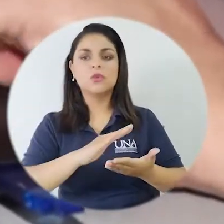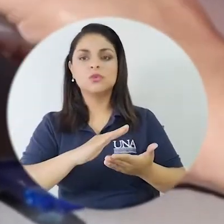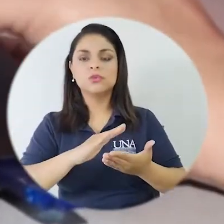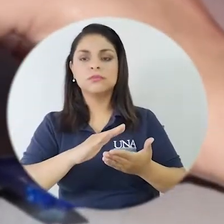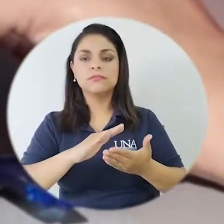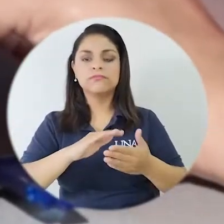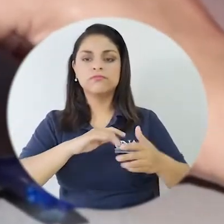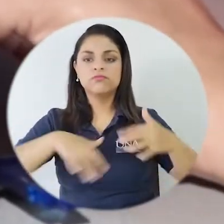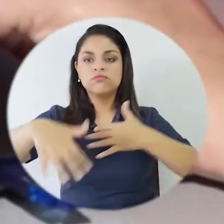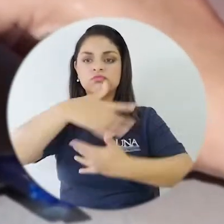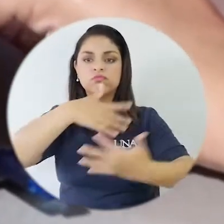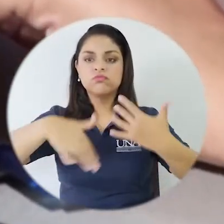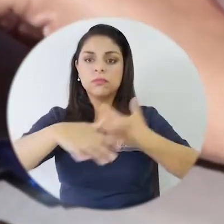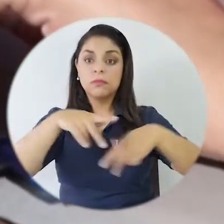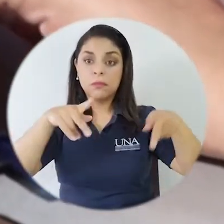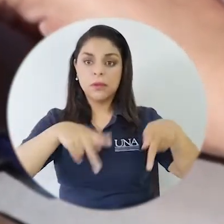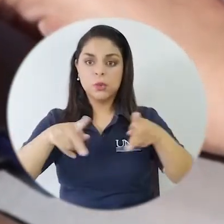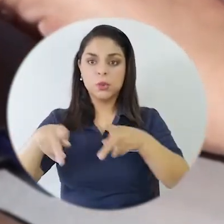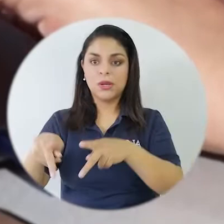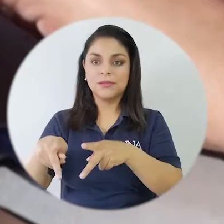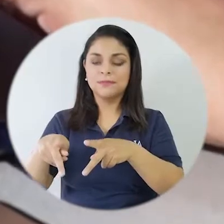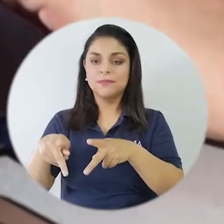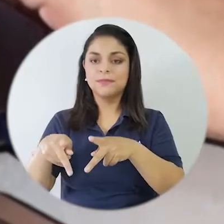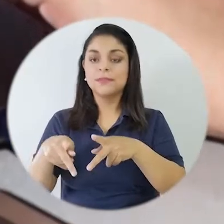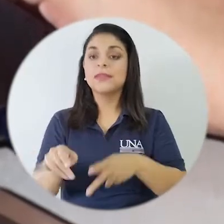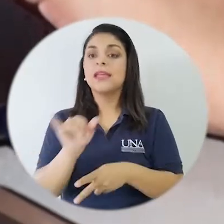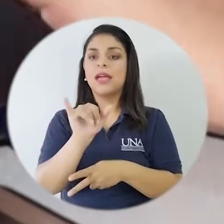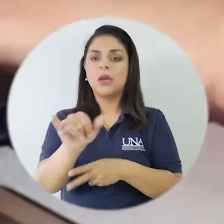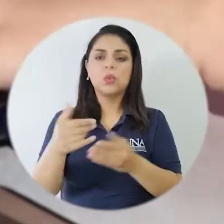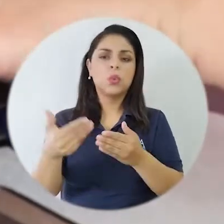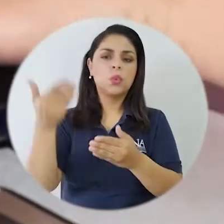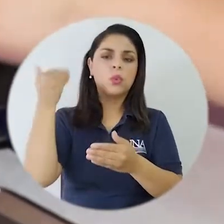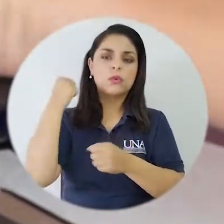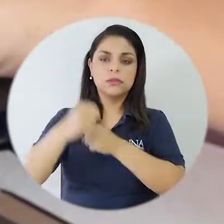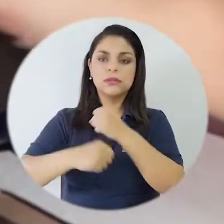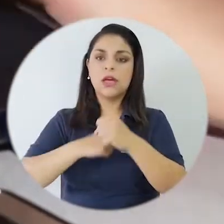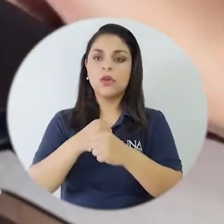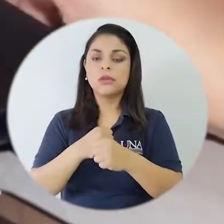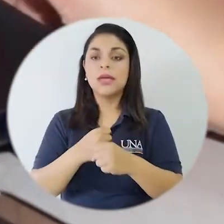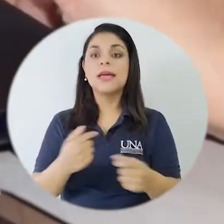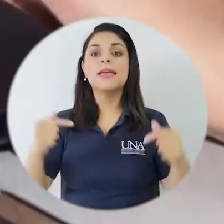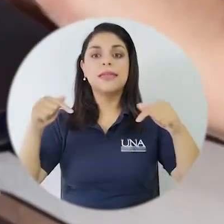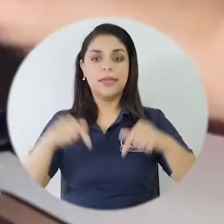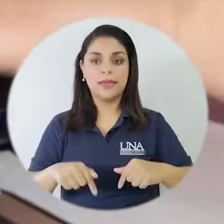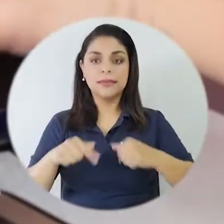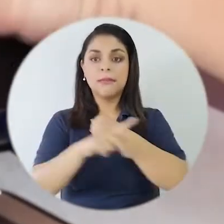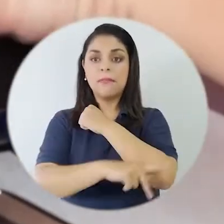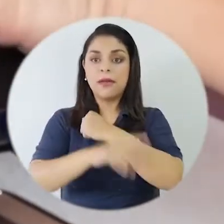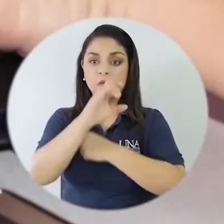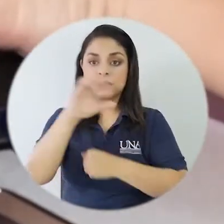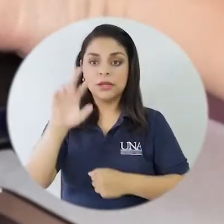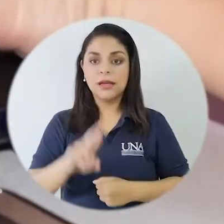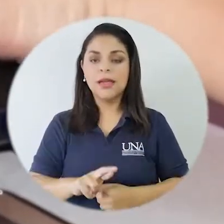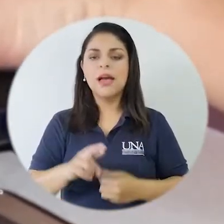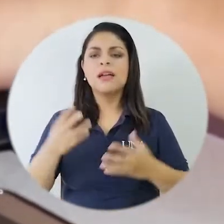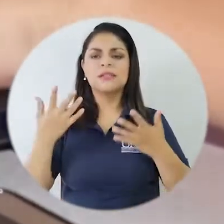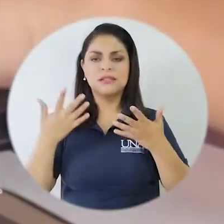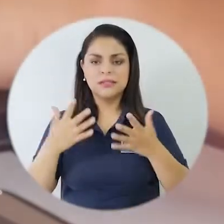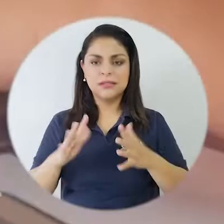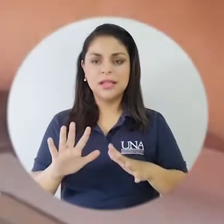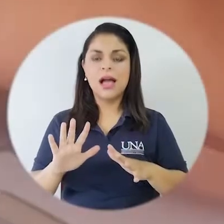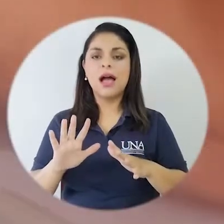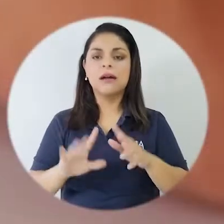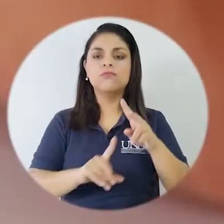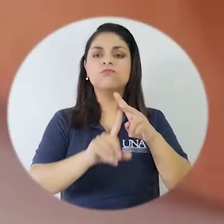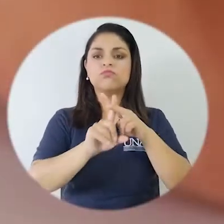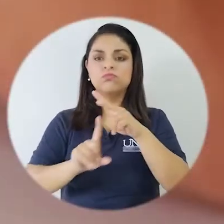eso han pasado muchos años Ujú. y ciertamente en este país ya veníamos con teletrabajo, veníamos incluso